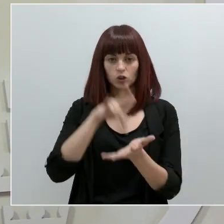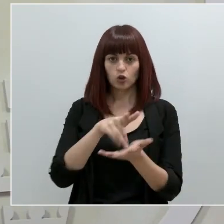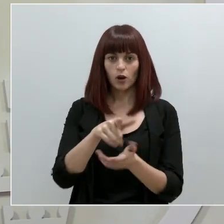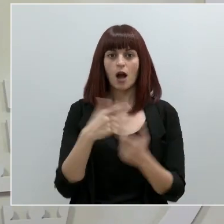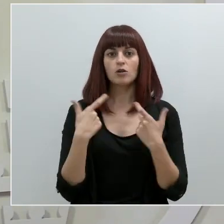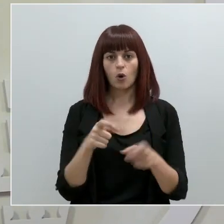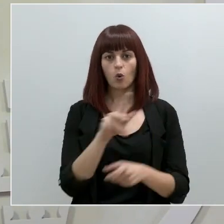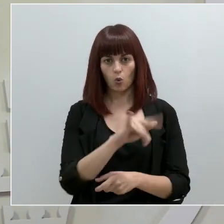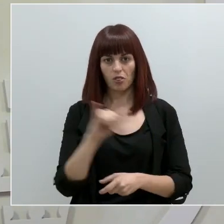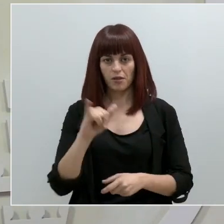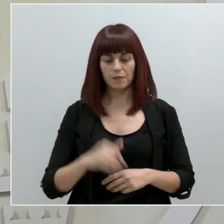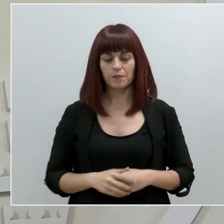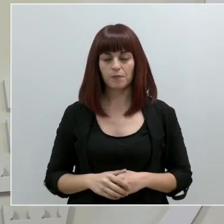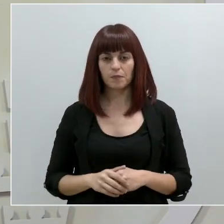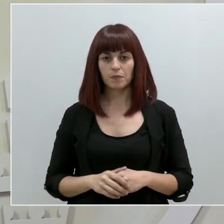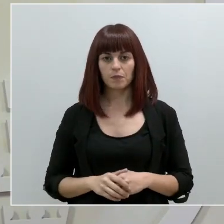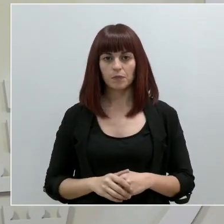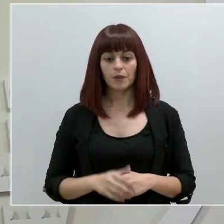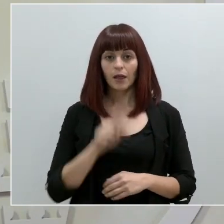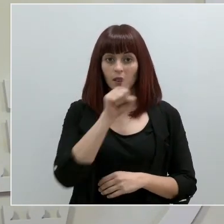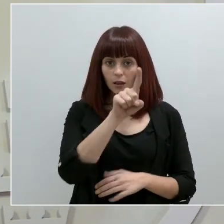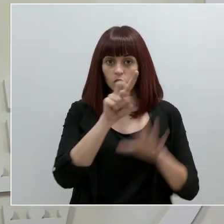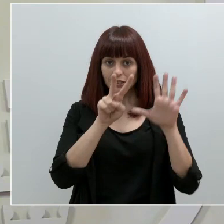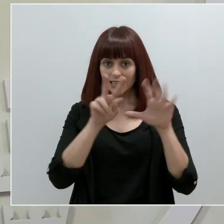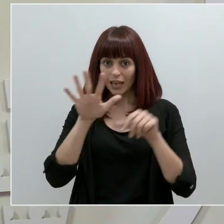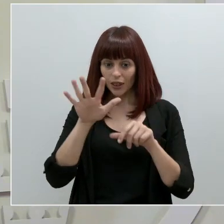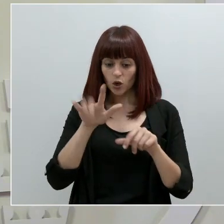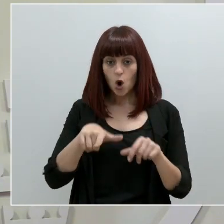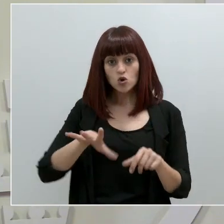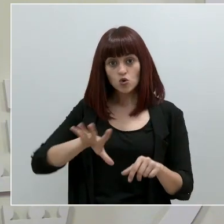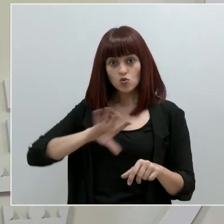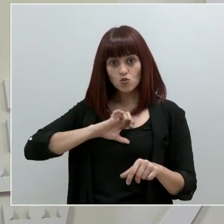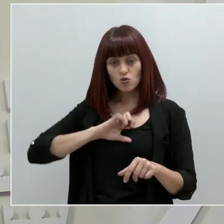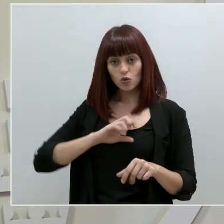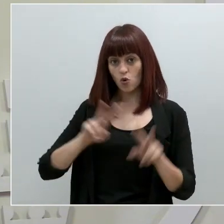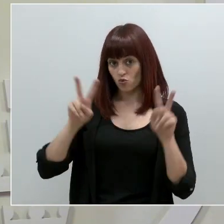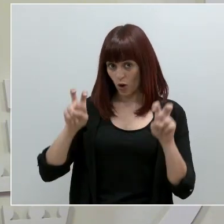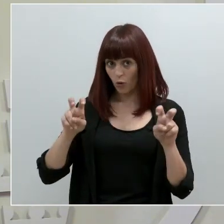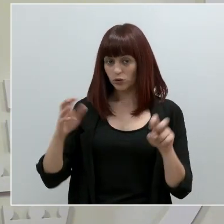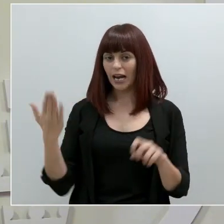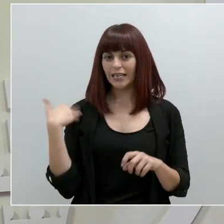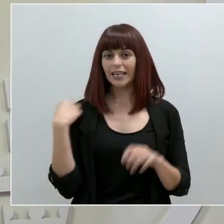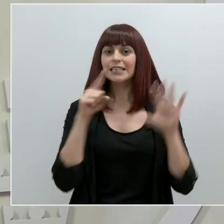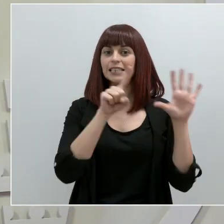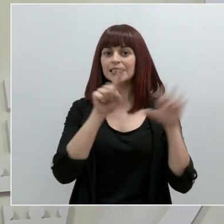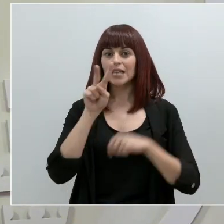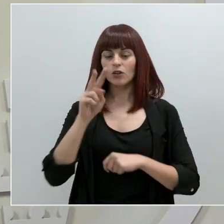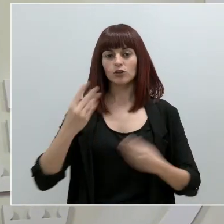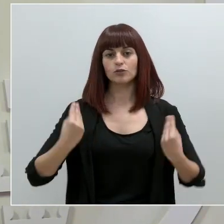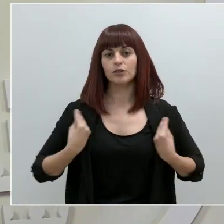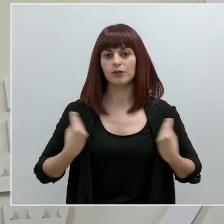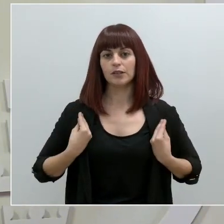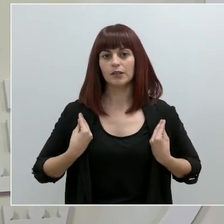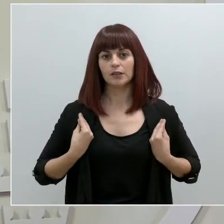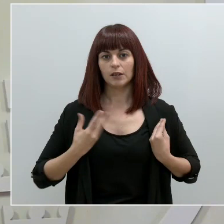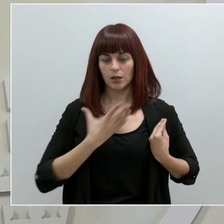de cuidados intensivos. De estos 175 casos nuevos declarados, 62 pertenecen